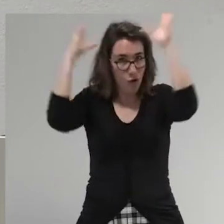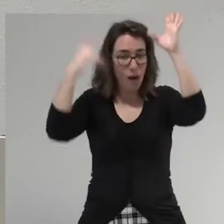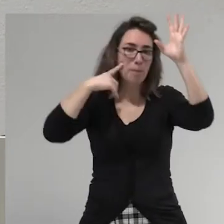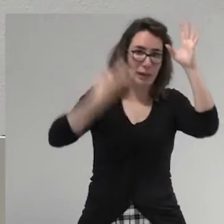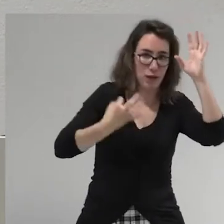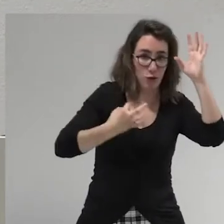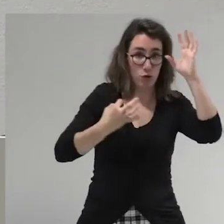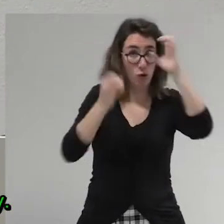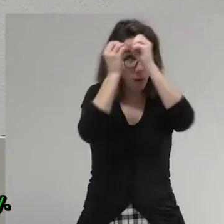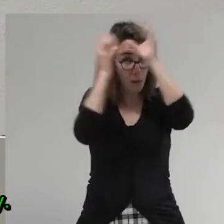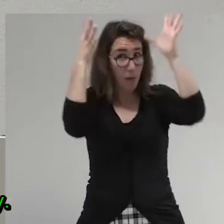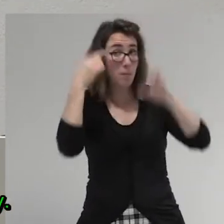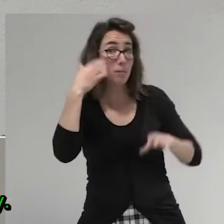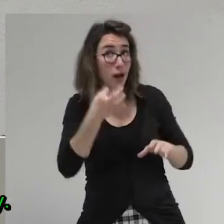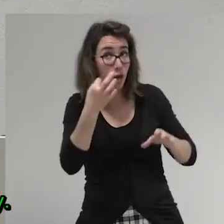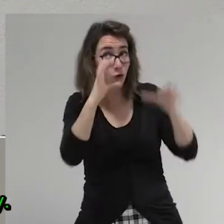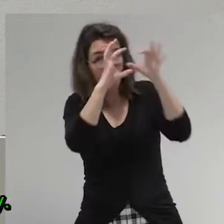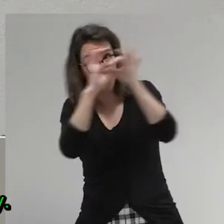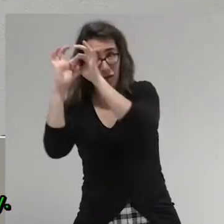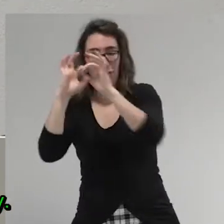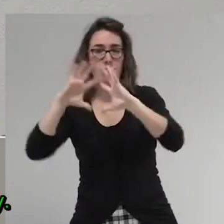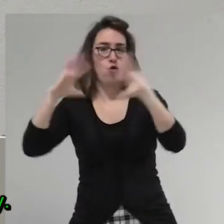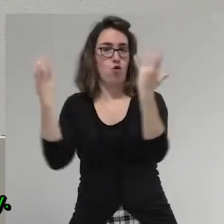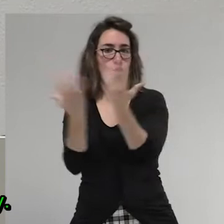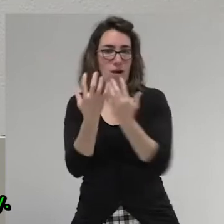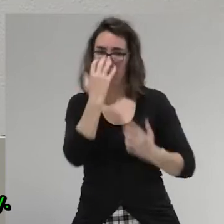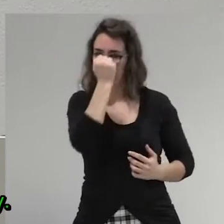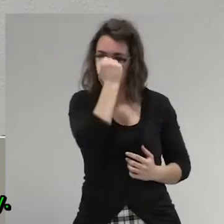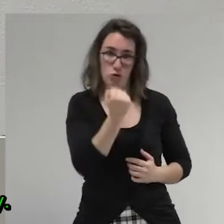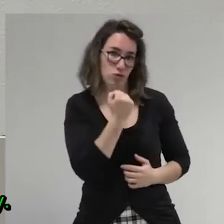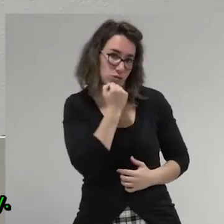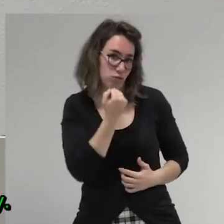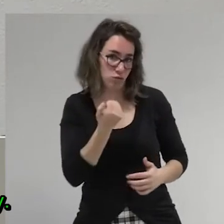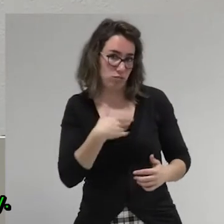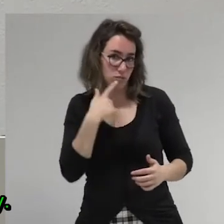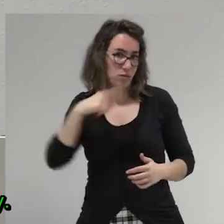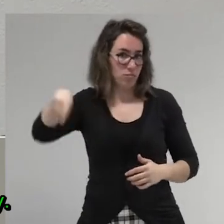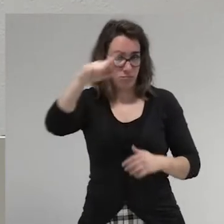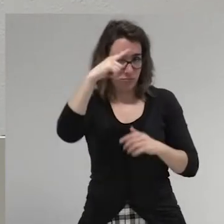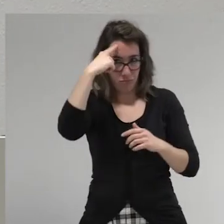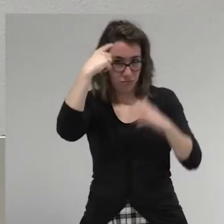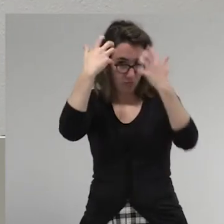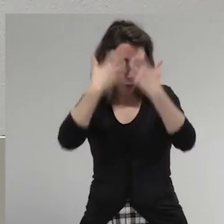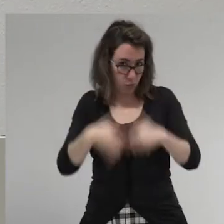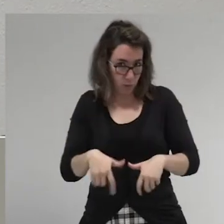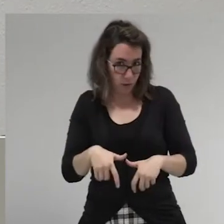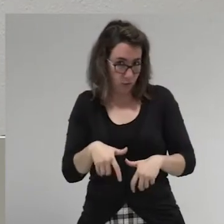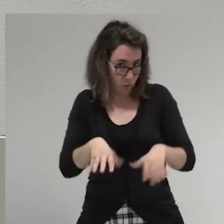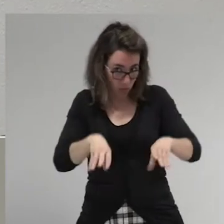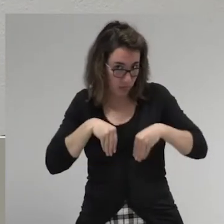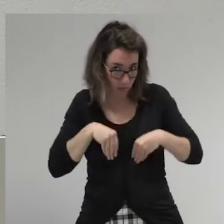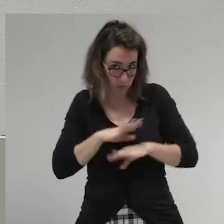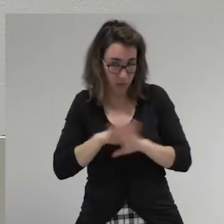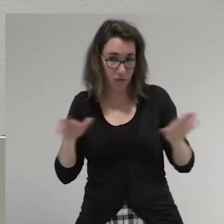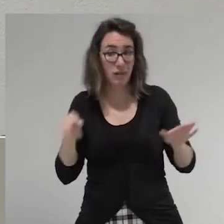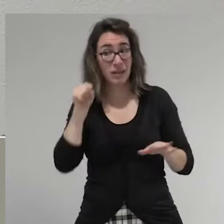al terrorismo global. Eso es algo que casi nadie me podría negar, creo yo, a día de hoy. Y eso es